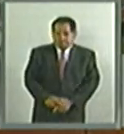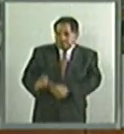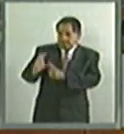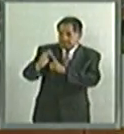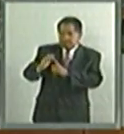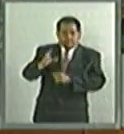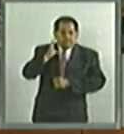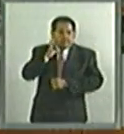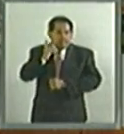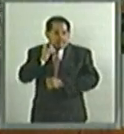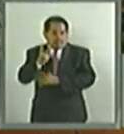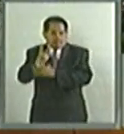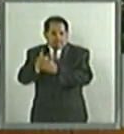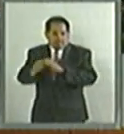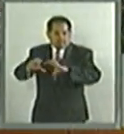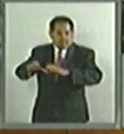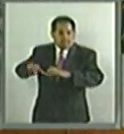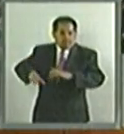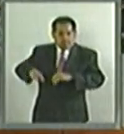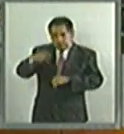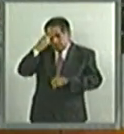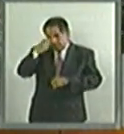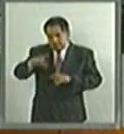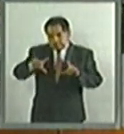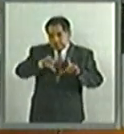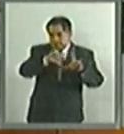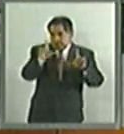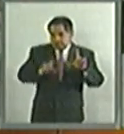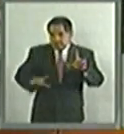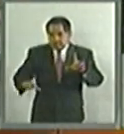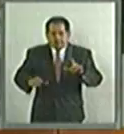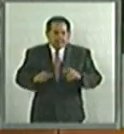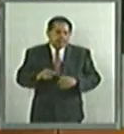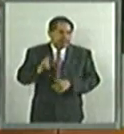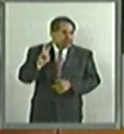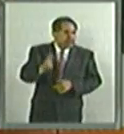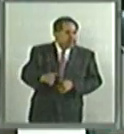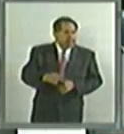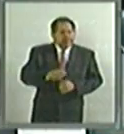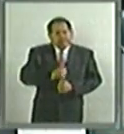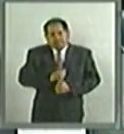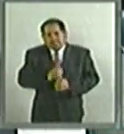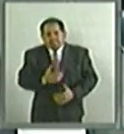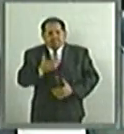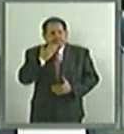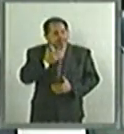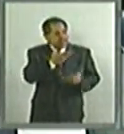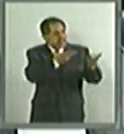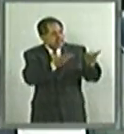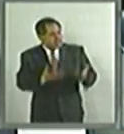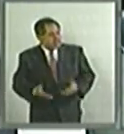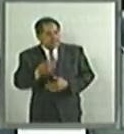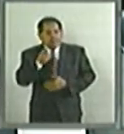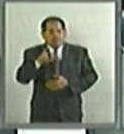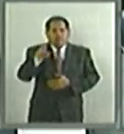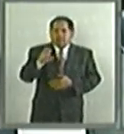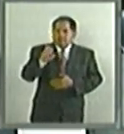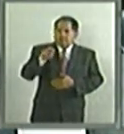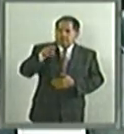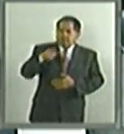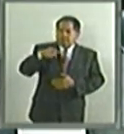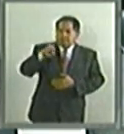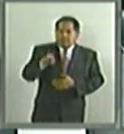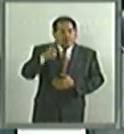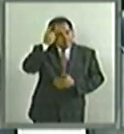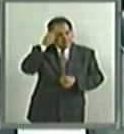Comisión Permanente del Congreso de la Unión de los Estados Unidos Mexicanos expresa la más cordial bienvenida al doctor Enrique Graue, rector de la